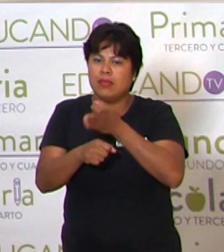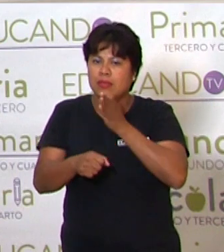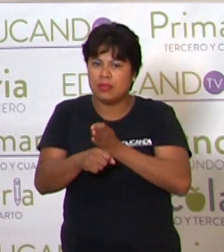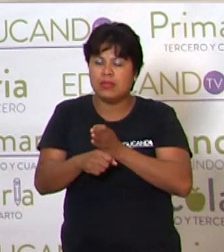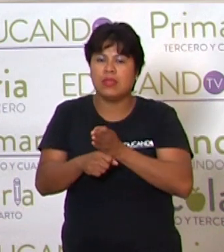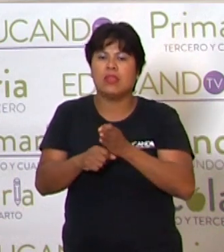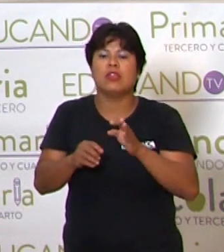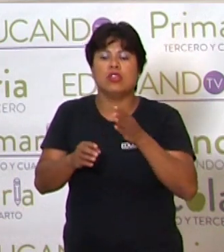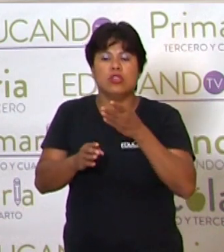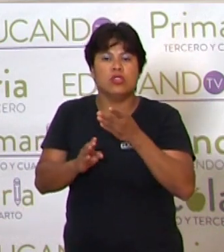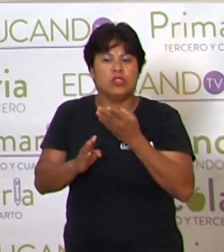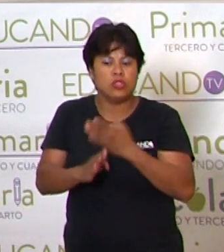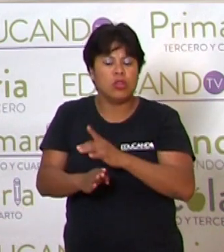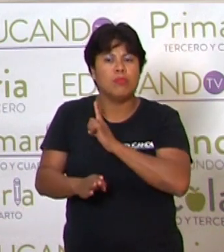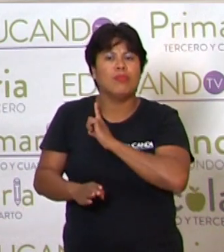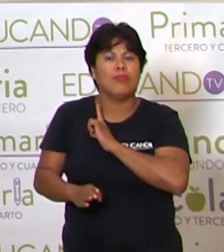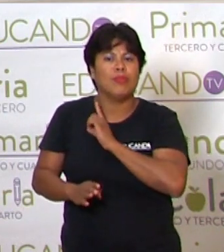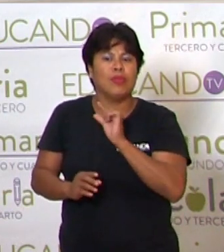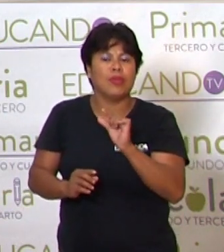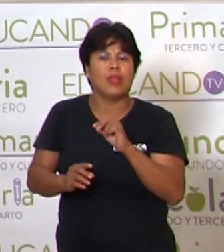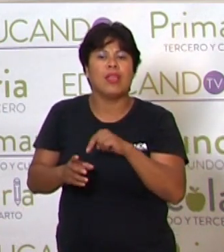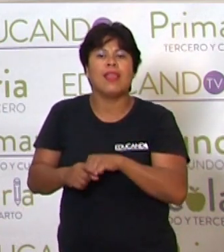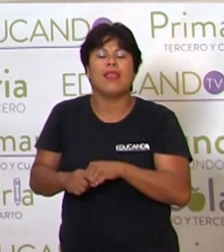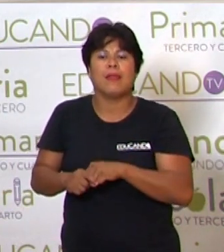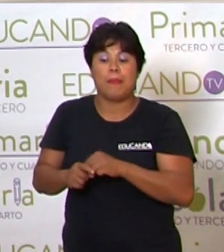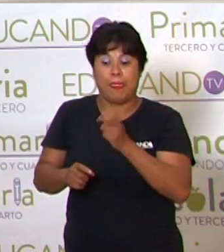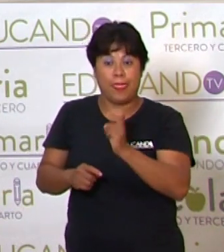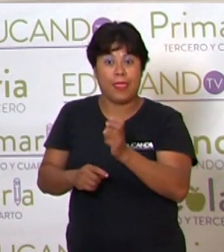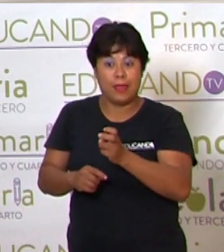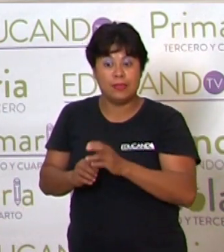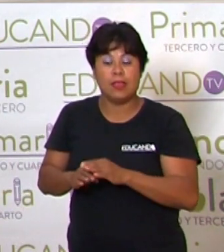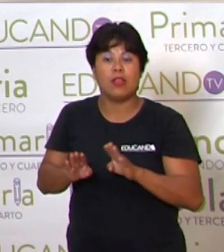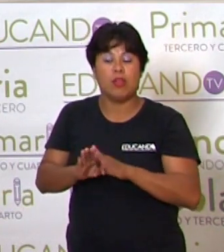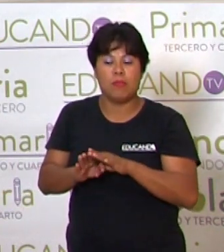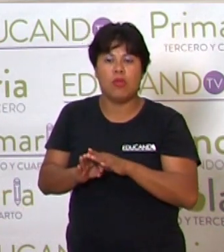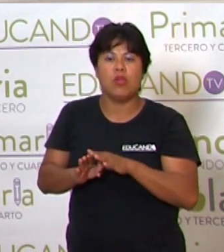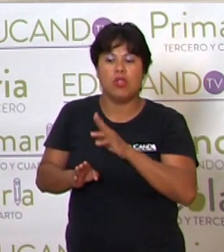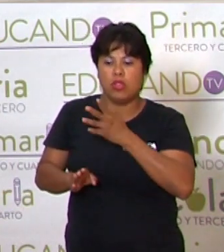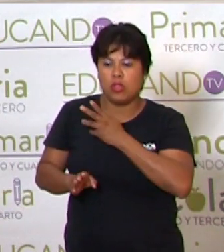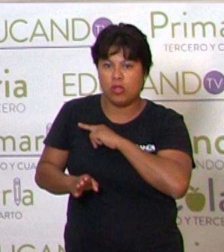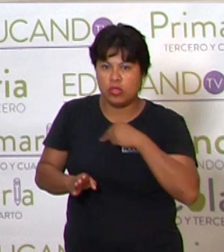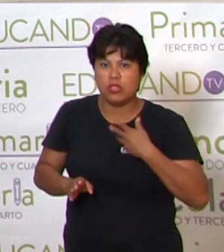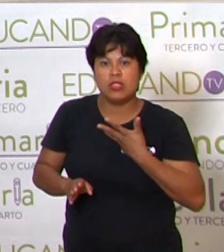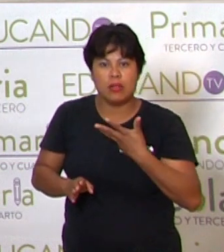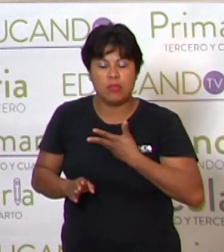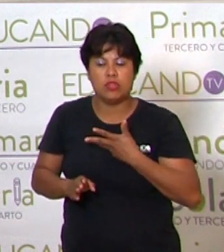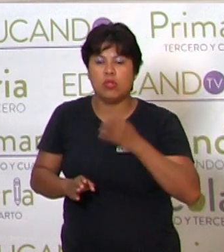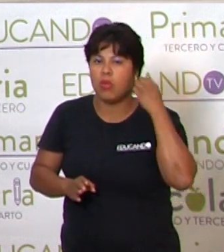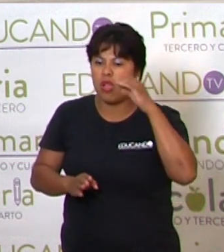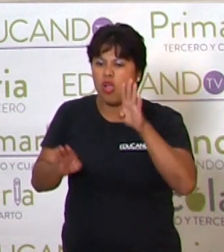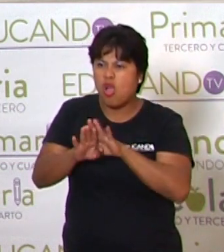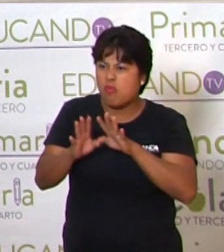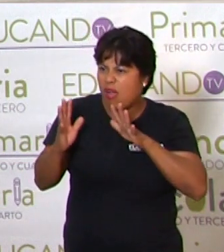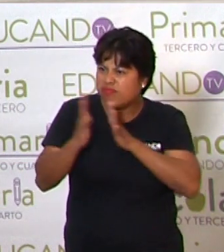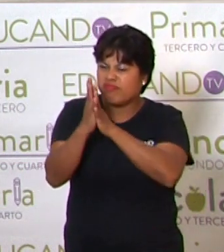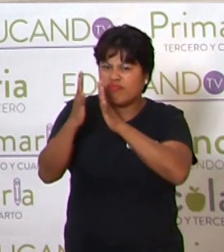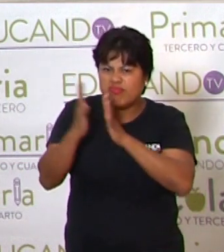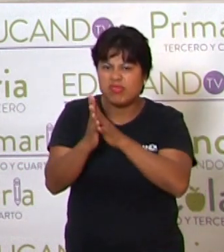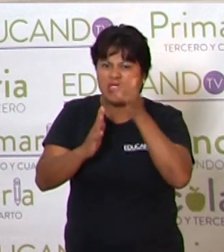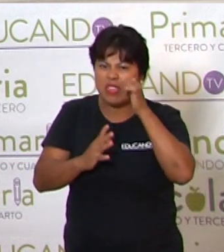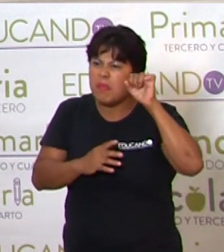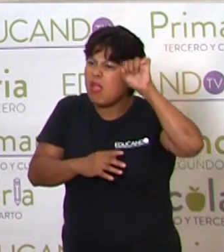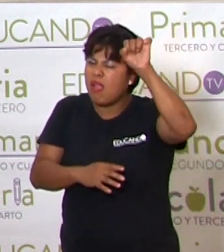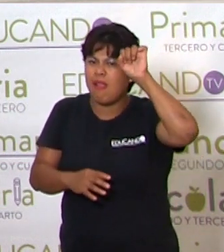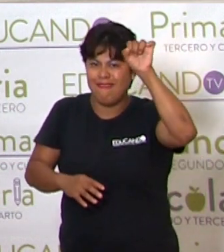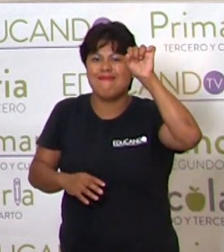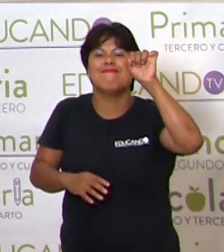cómic basado un poco en esta actitud que tenemos los oaxaqueños de manifestarnos, ¿verdad?